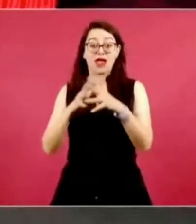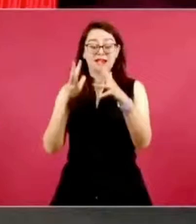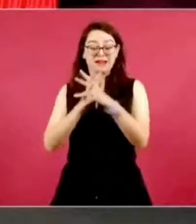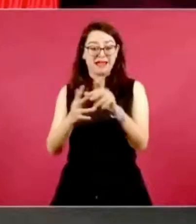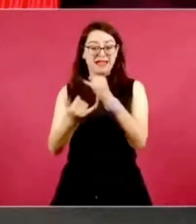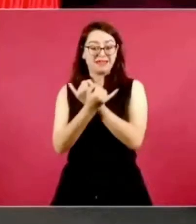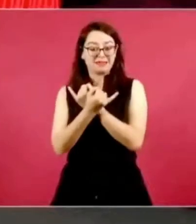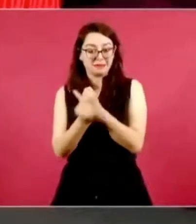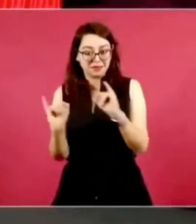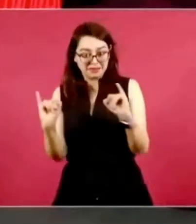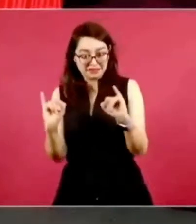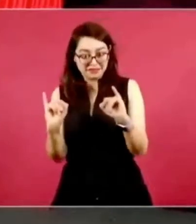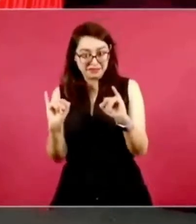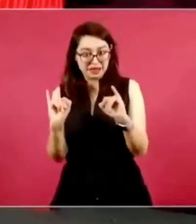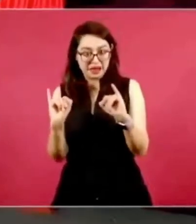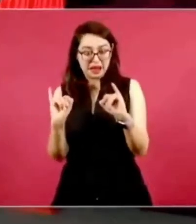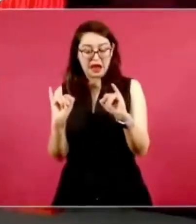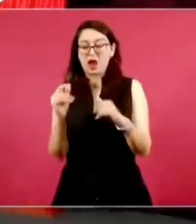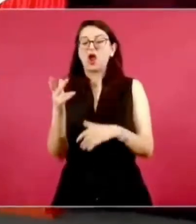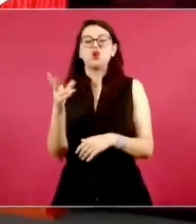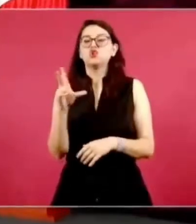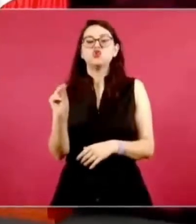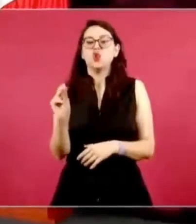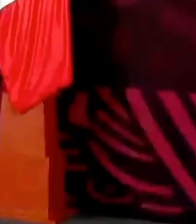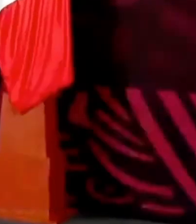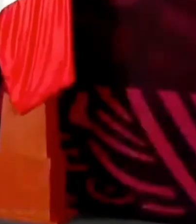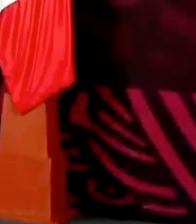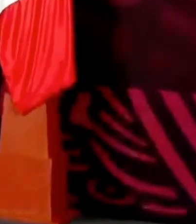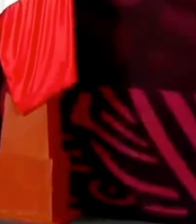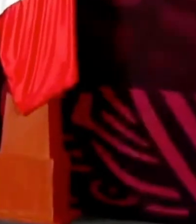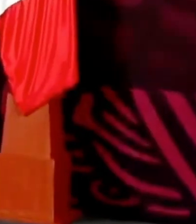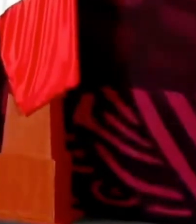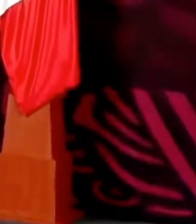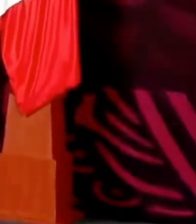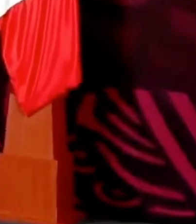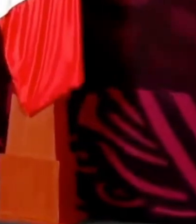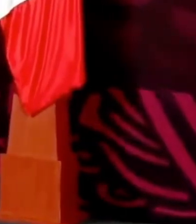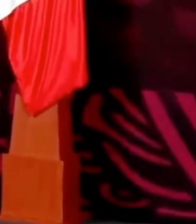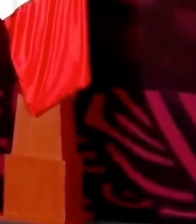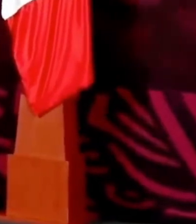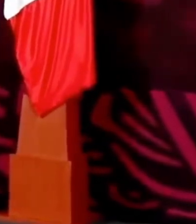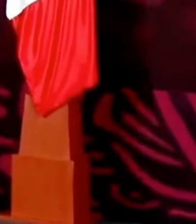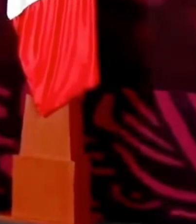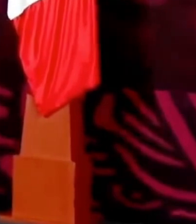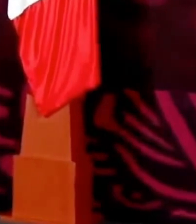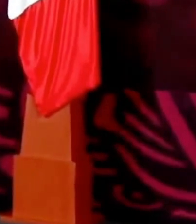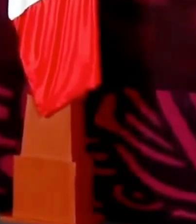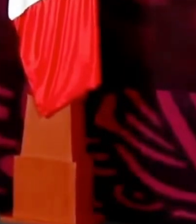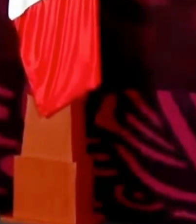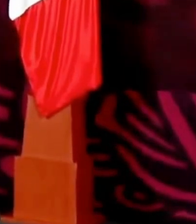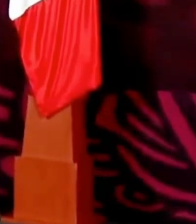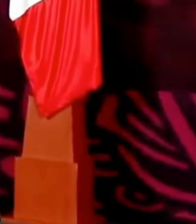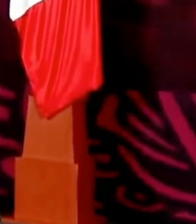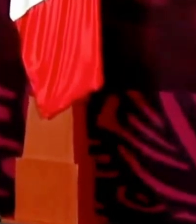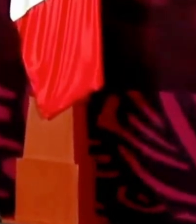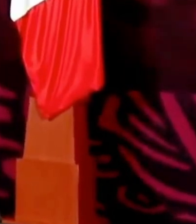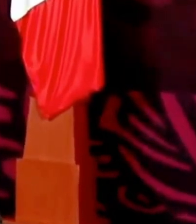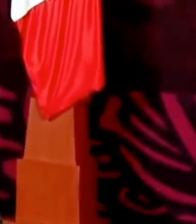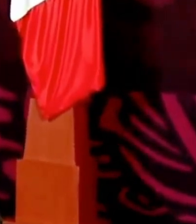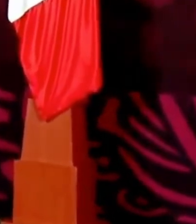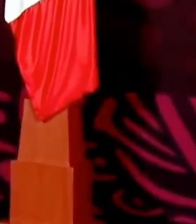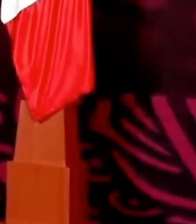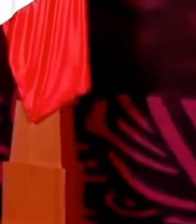hablado. ¿Cómo es que los mexicanos celebremos el grito